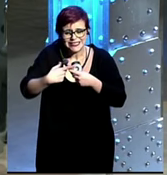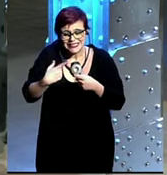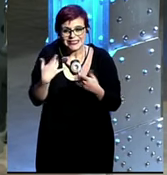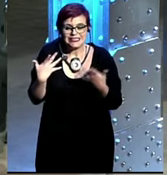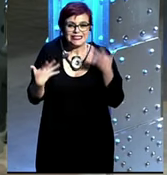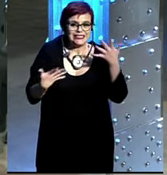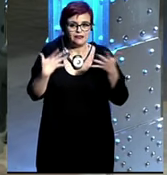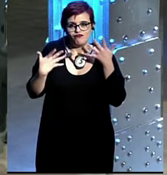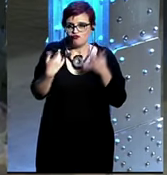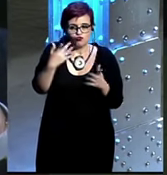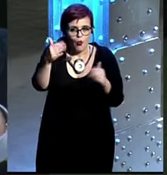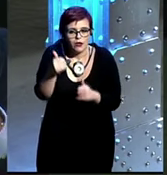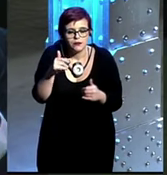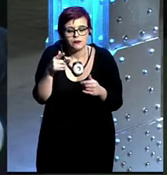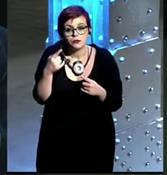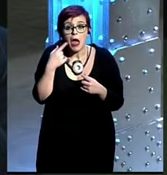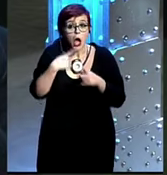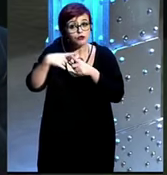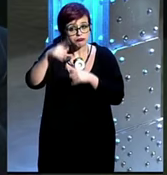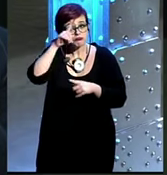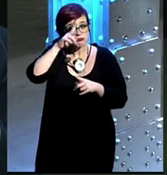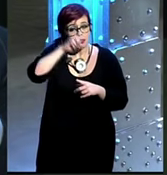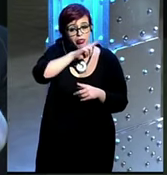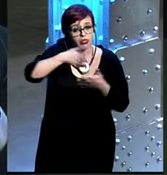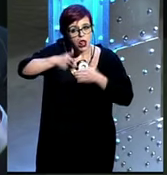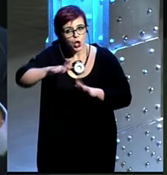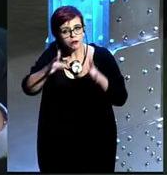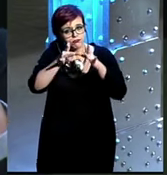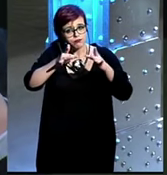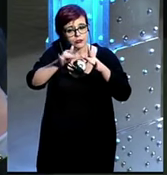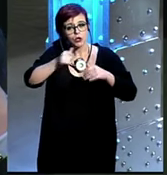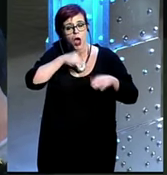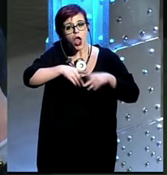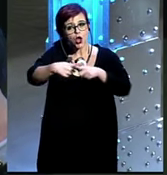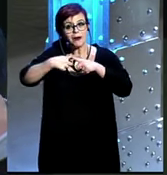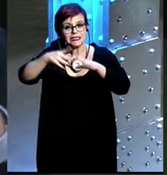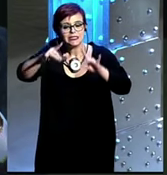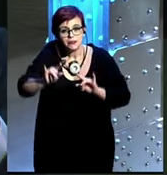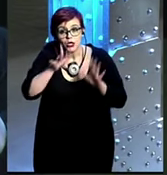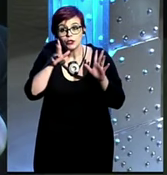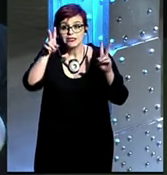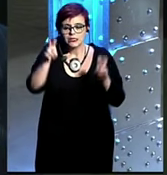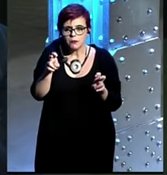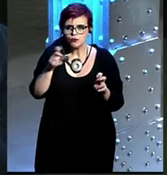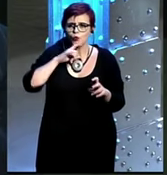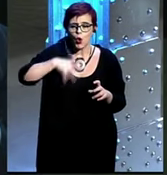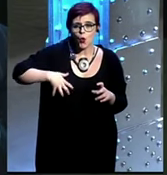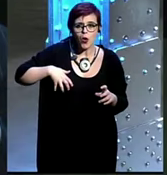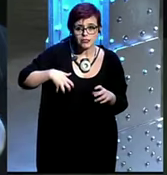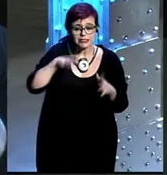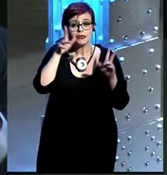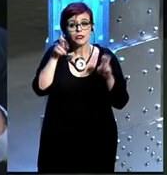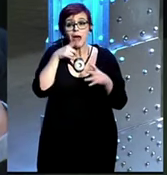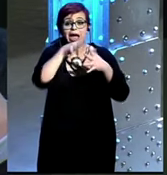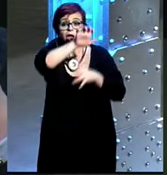que sí que comparten padres e hijos y podríamos decir que muchas de estas cuestiones son identidades muy complicadas. Es más fácil en Europa y